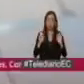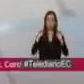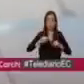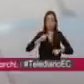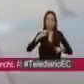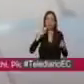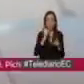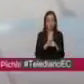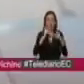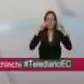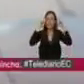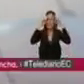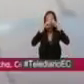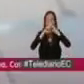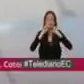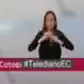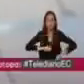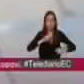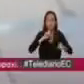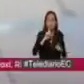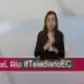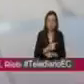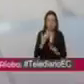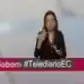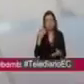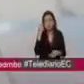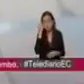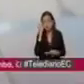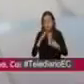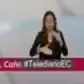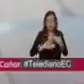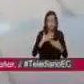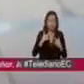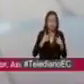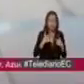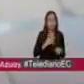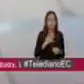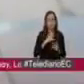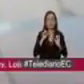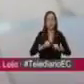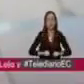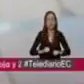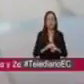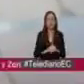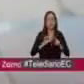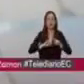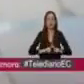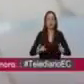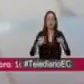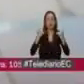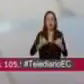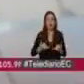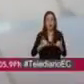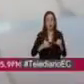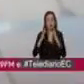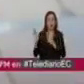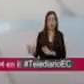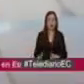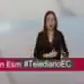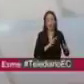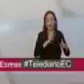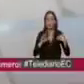operar en este mundo desde menos recursos entiendo eso y soy sensible al desafío de las universidades y lo que implica pero luego señor presidente nos